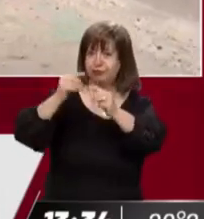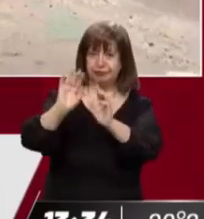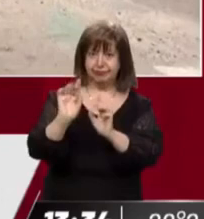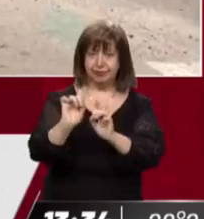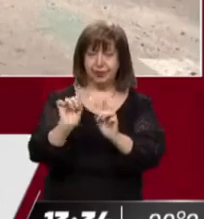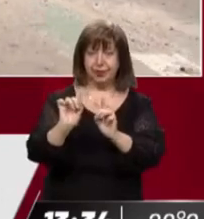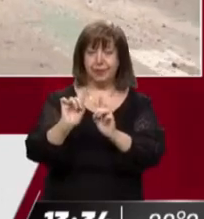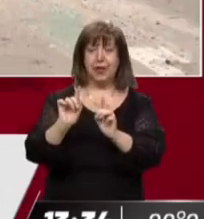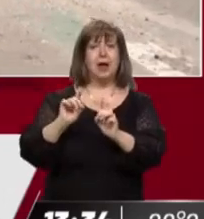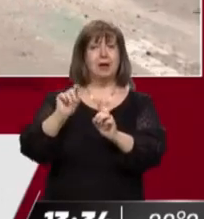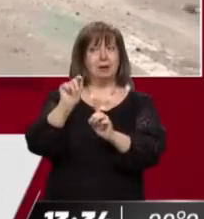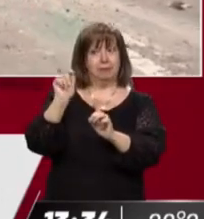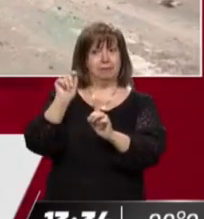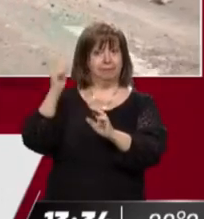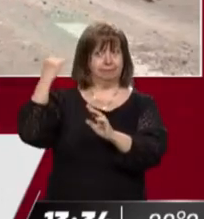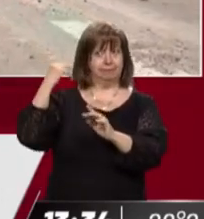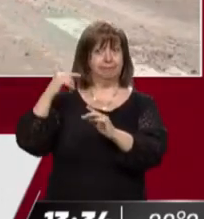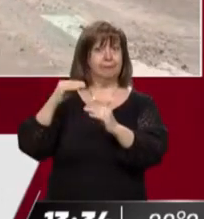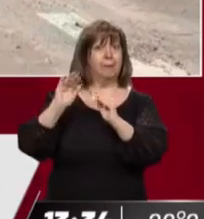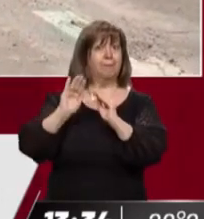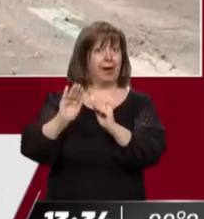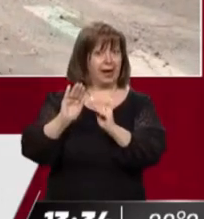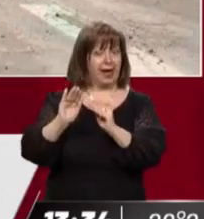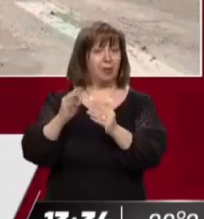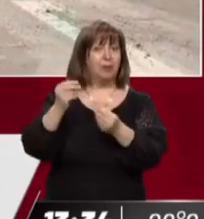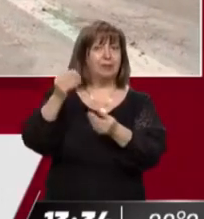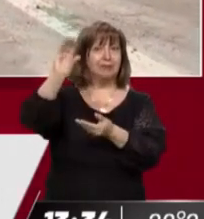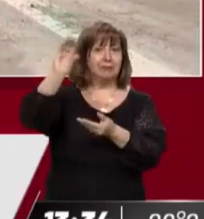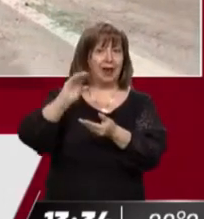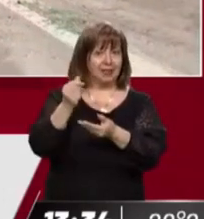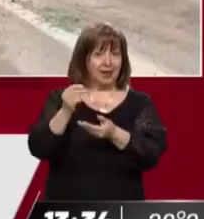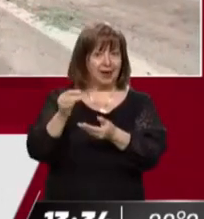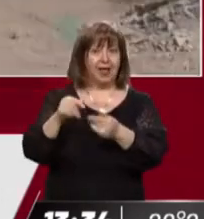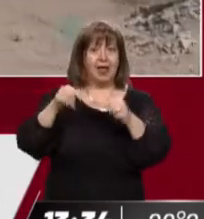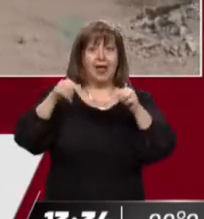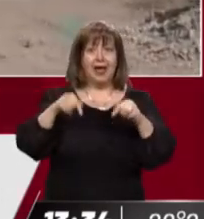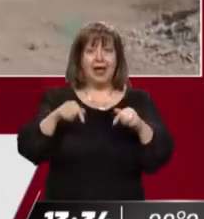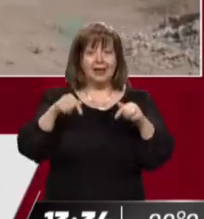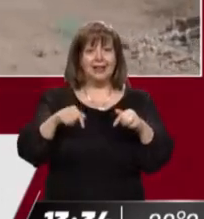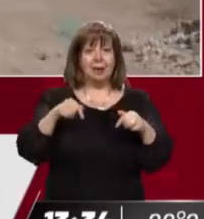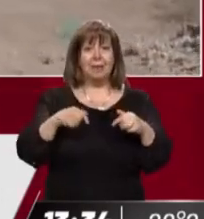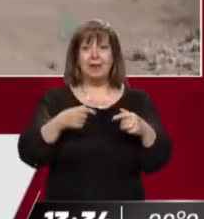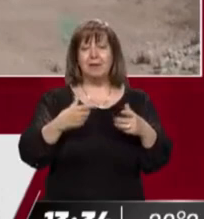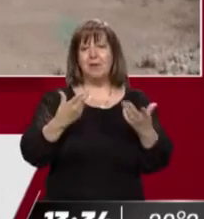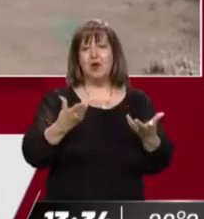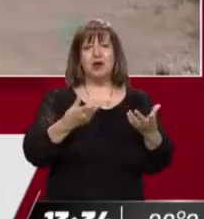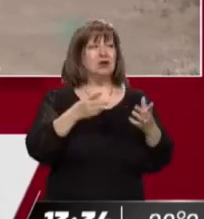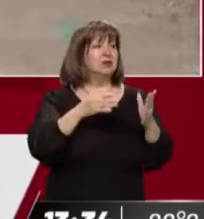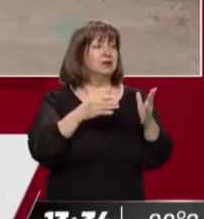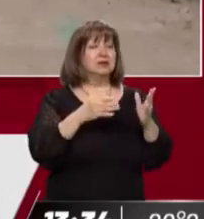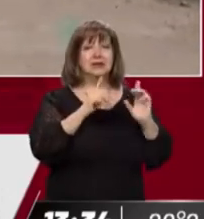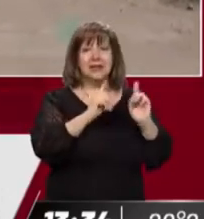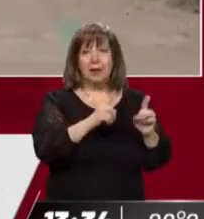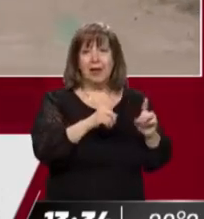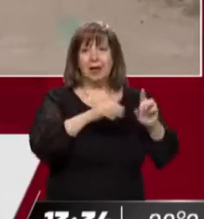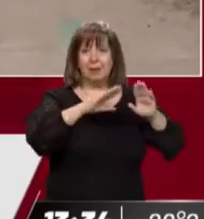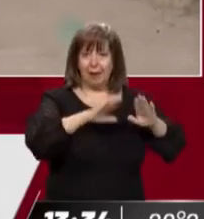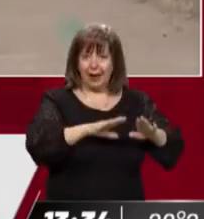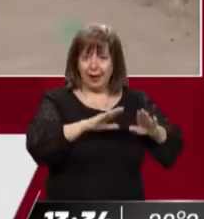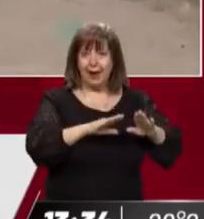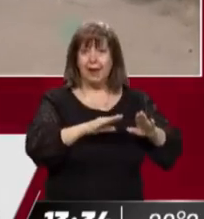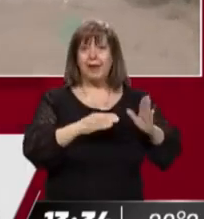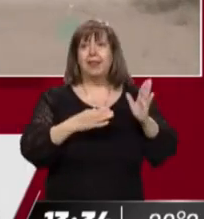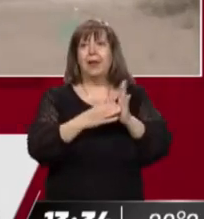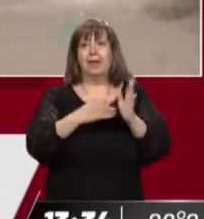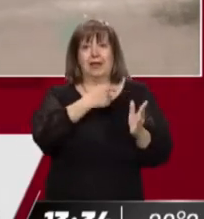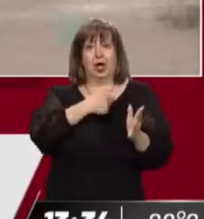de hace varios meses, digamos. Y estas obras también se van a paralizar por un tiempo que dependerá de que el gobierno diga, bueno,